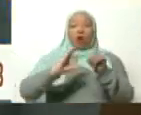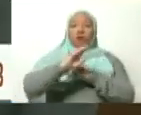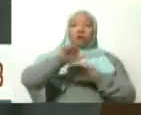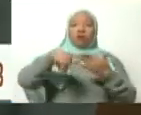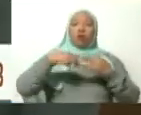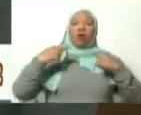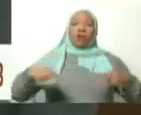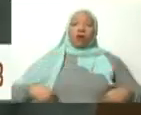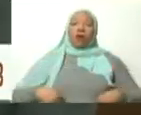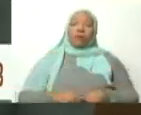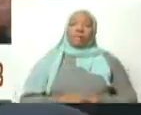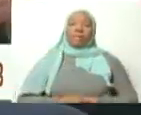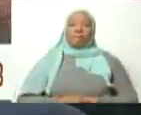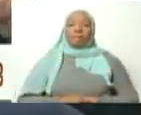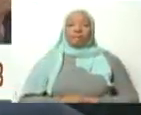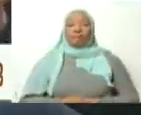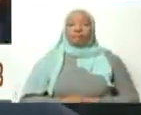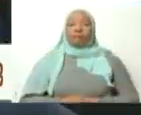humanidad,